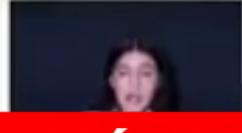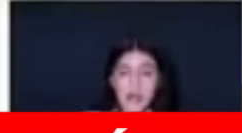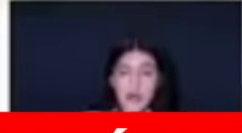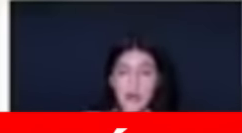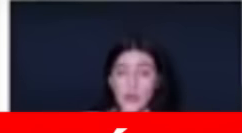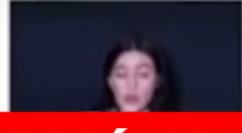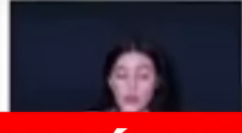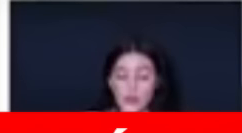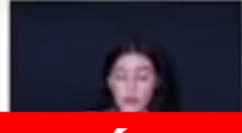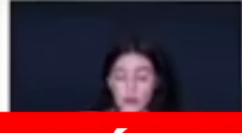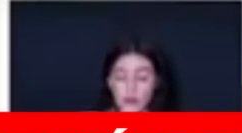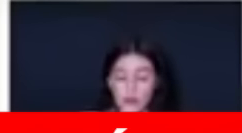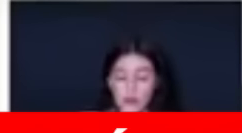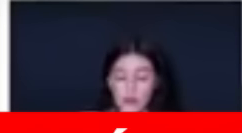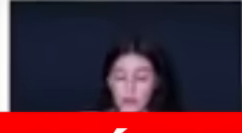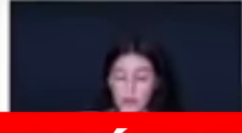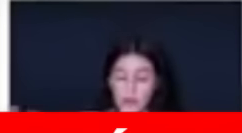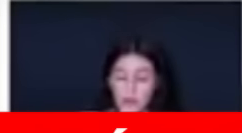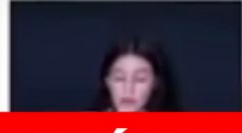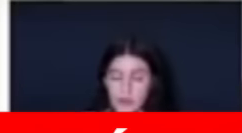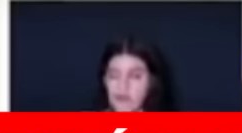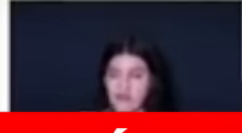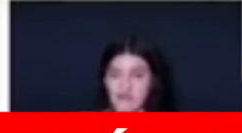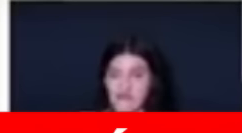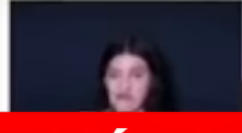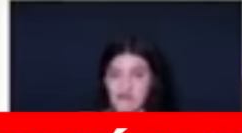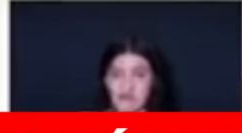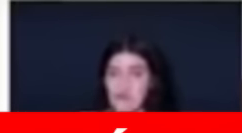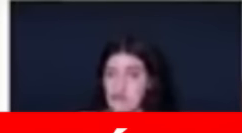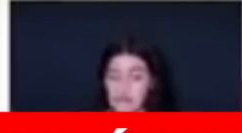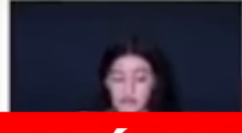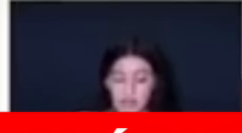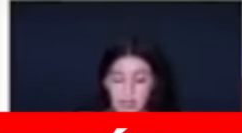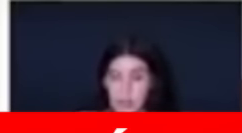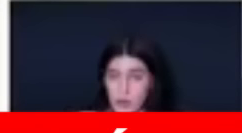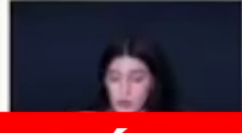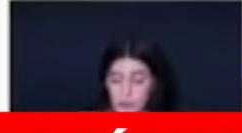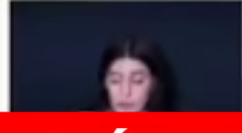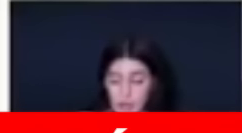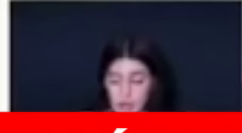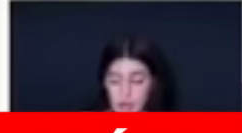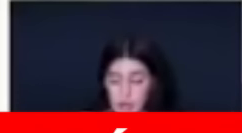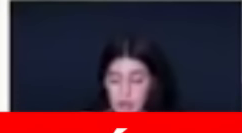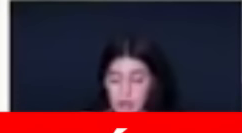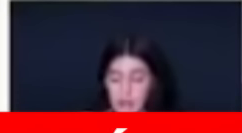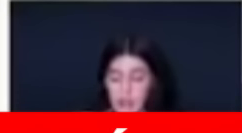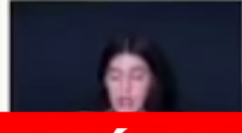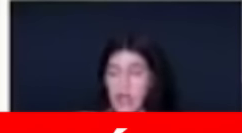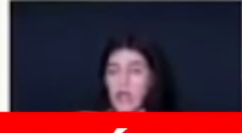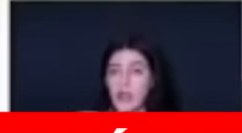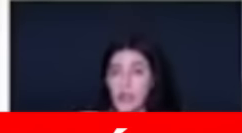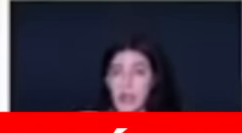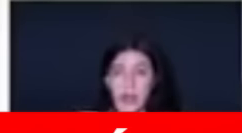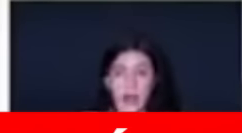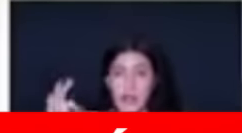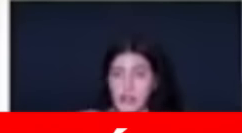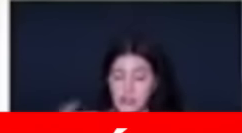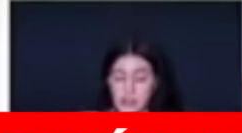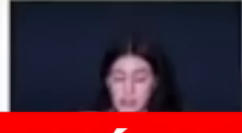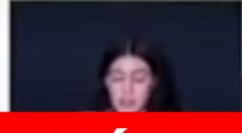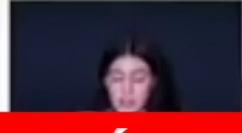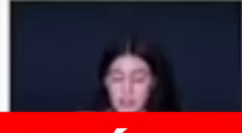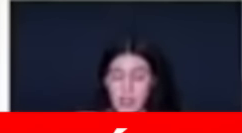Los cárteles usaron su control territorial para fabricarles victorias a Morena.